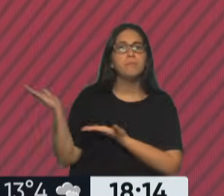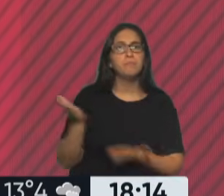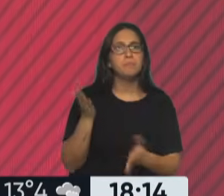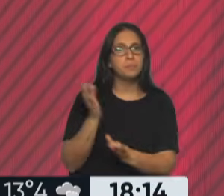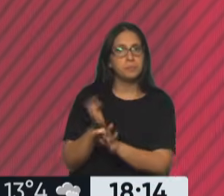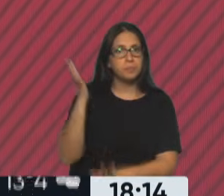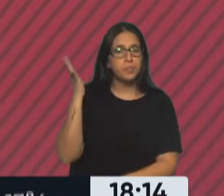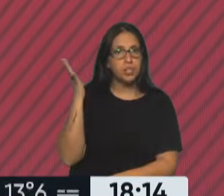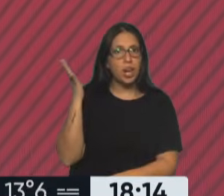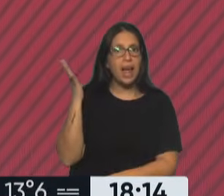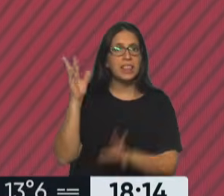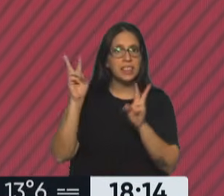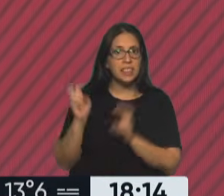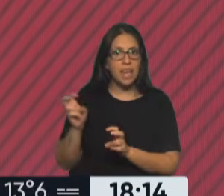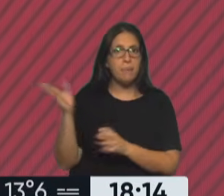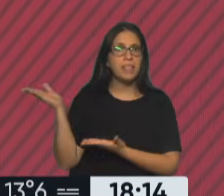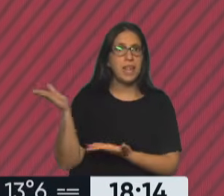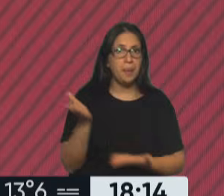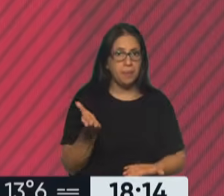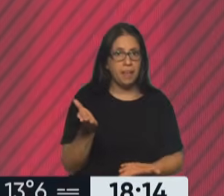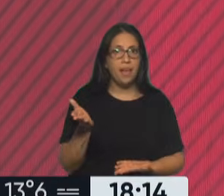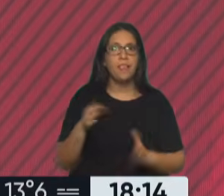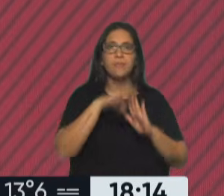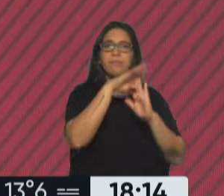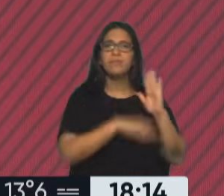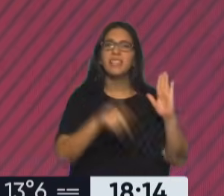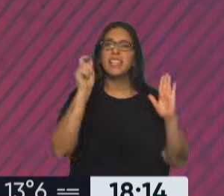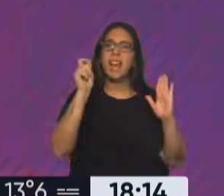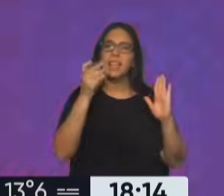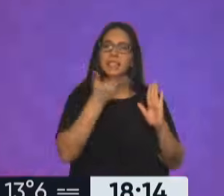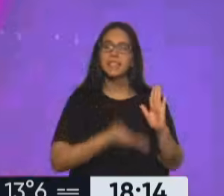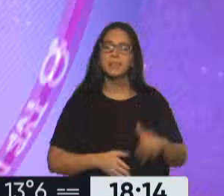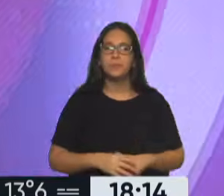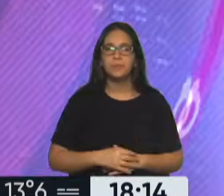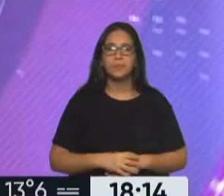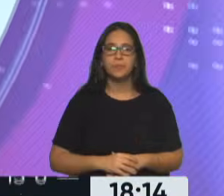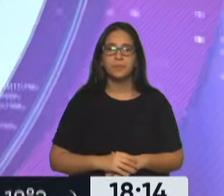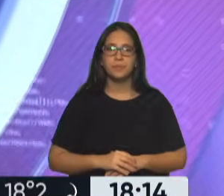la materia, ya está con nosotros en nuestro estudio. Esta es su ficha, a ver.